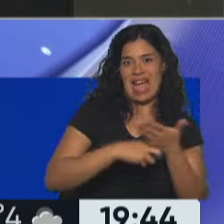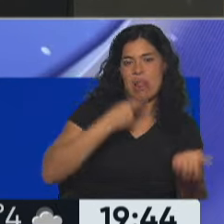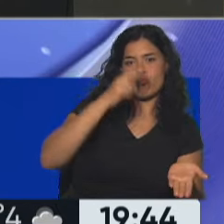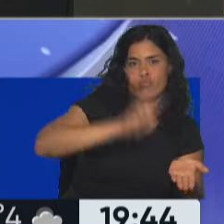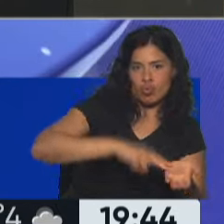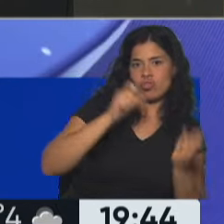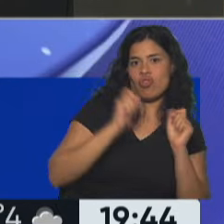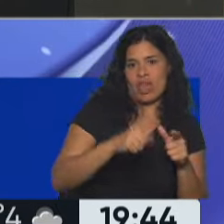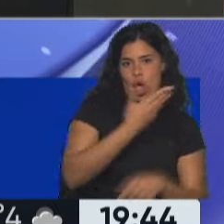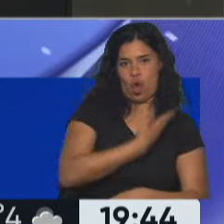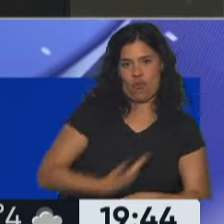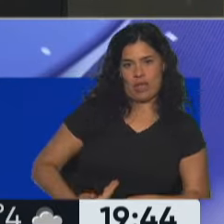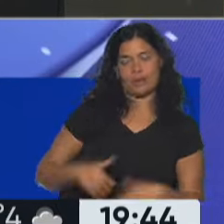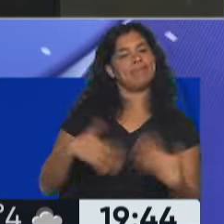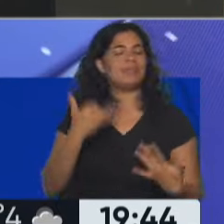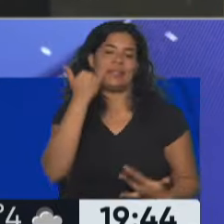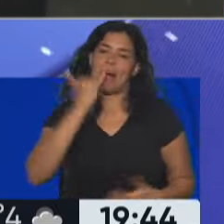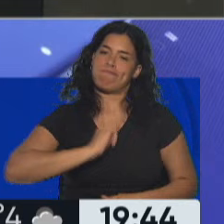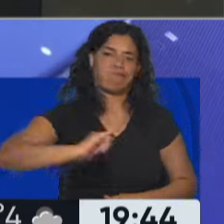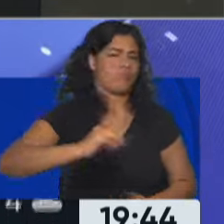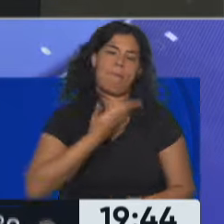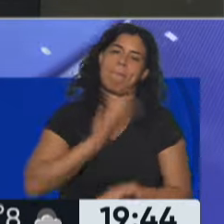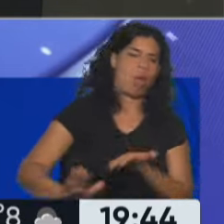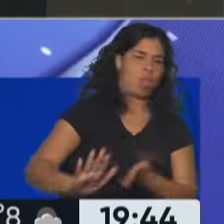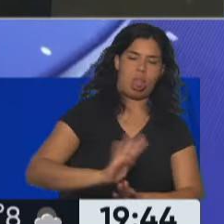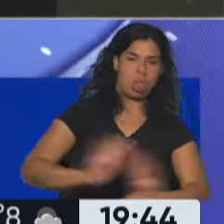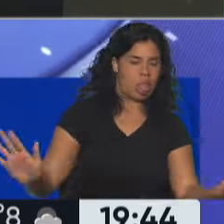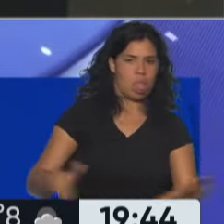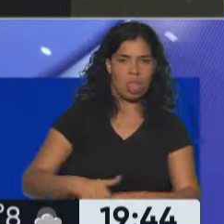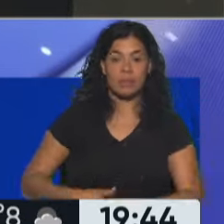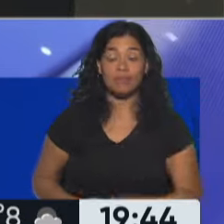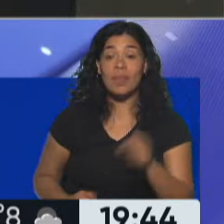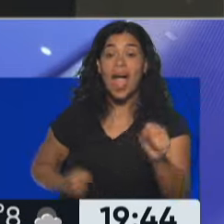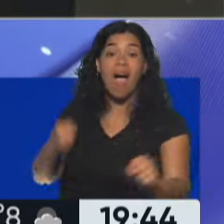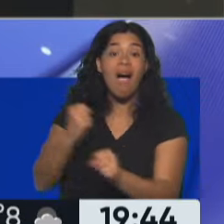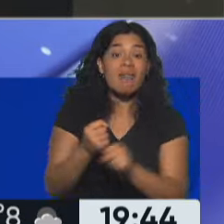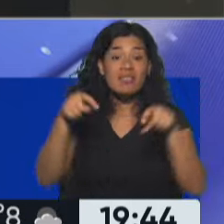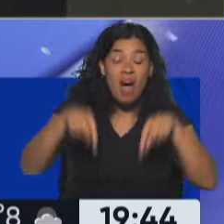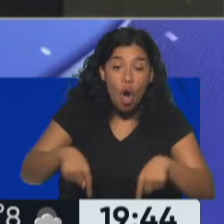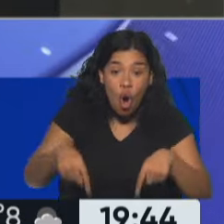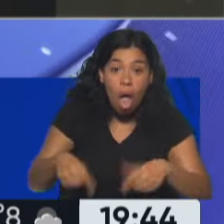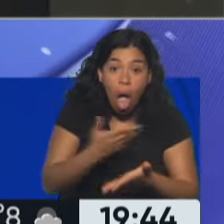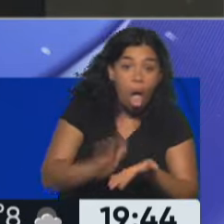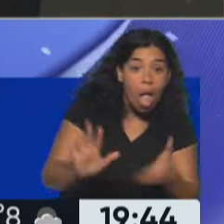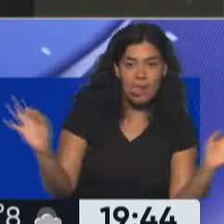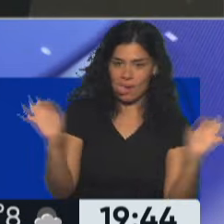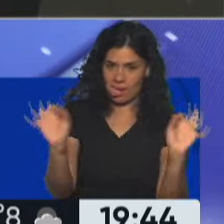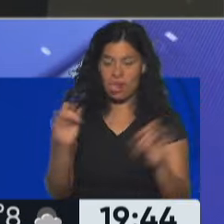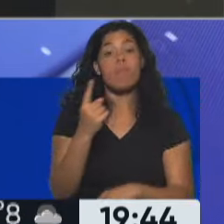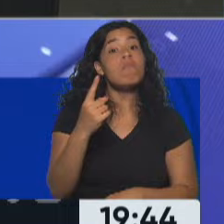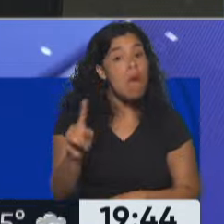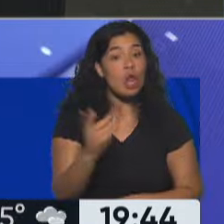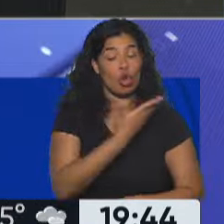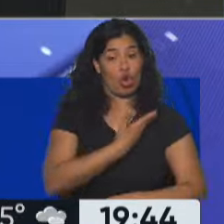ya anticipó que lo va a vetar. Eso hasta el día de hoy, hasta este momento, no sucedió todavía. Pero a su vez en el